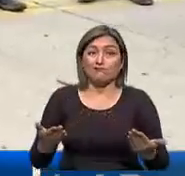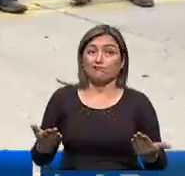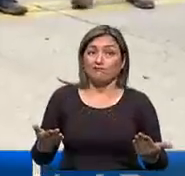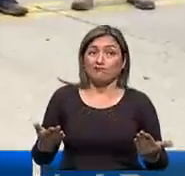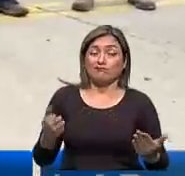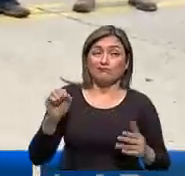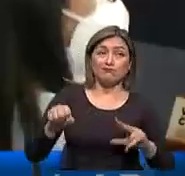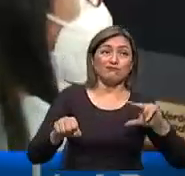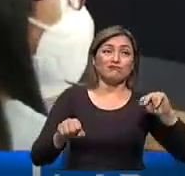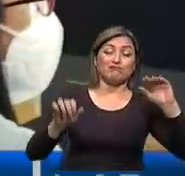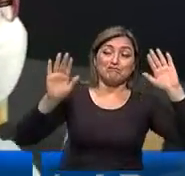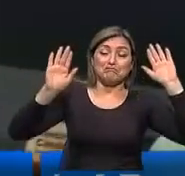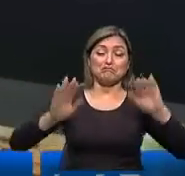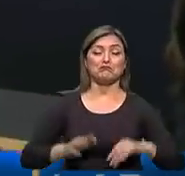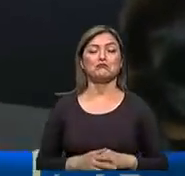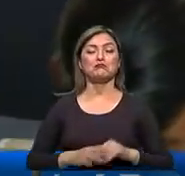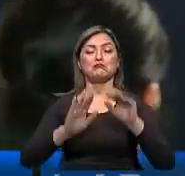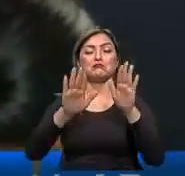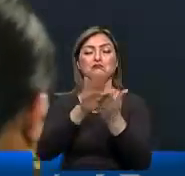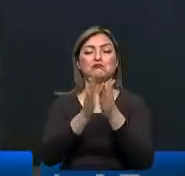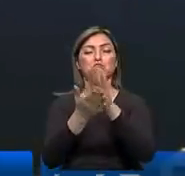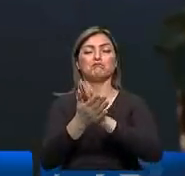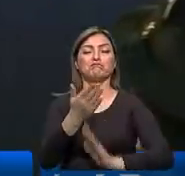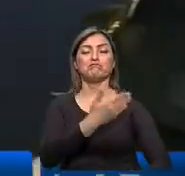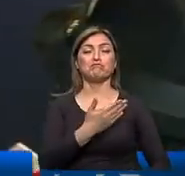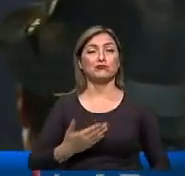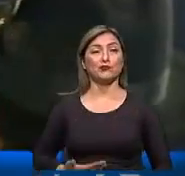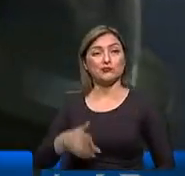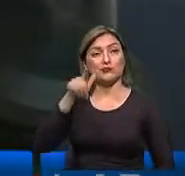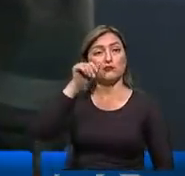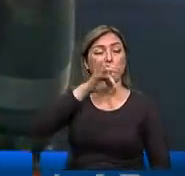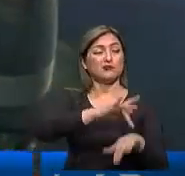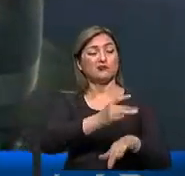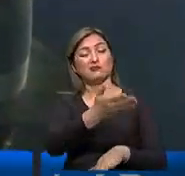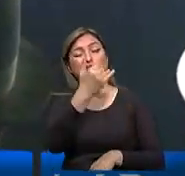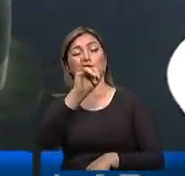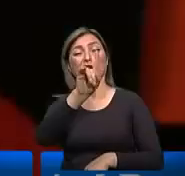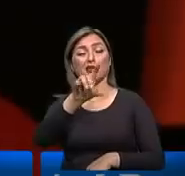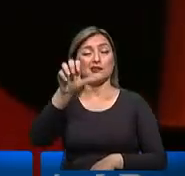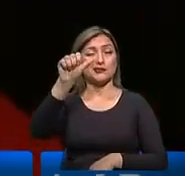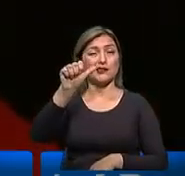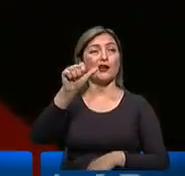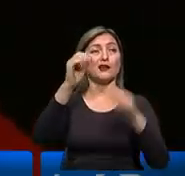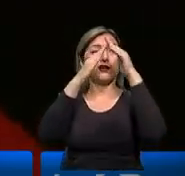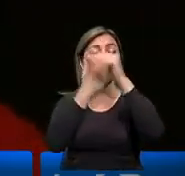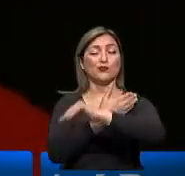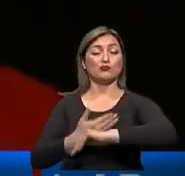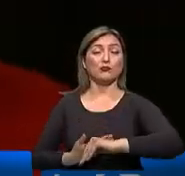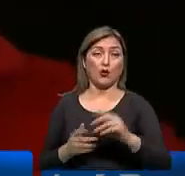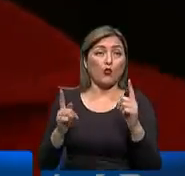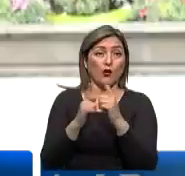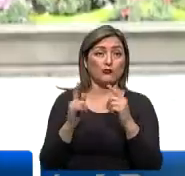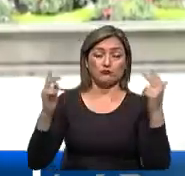sabe si llegará. Para el 10 de noviembre, el presidente Guillermo Lasso citó a Leonidas Issa a Carondelet. Issa quiere que el encuentro